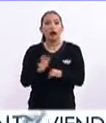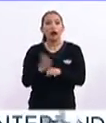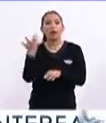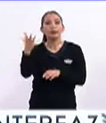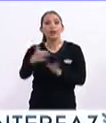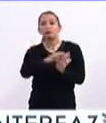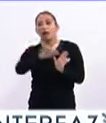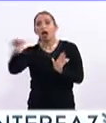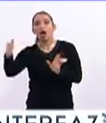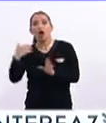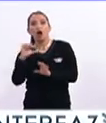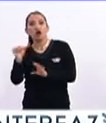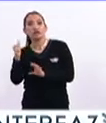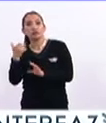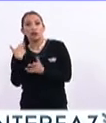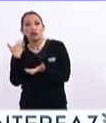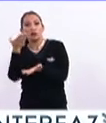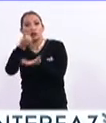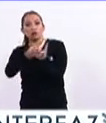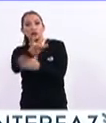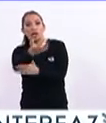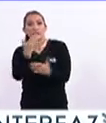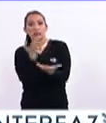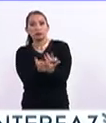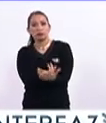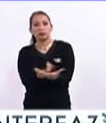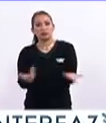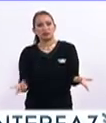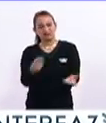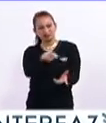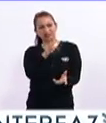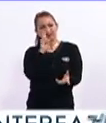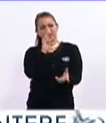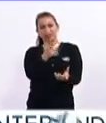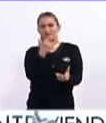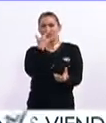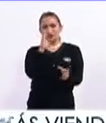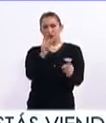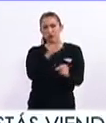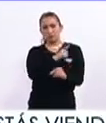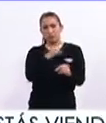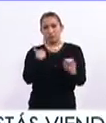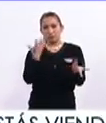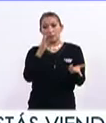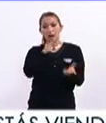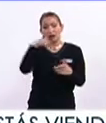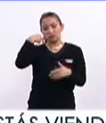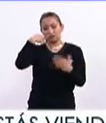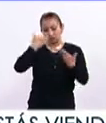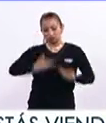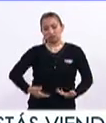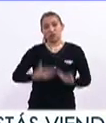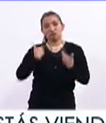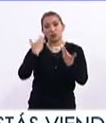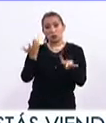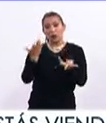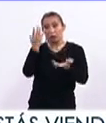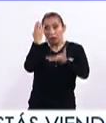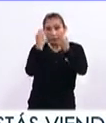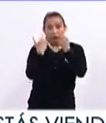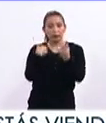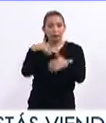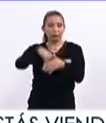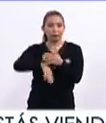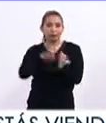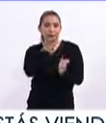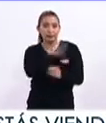las 10 de la mañana, 11 que están en el recreo, y pues esta situación sí tiende a mermar un poco su rendimiento durante